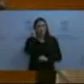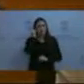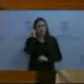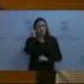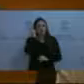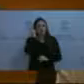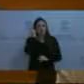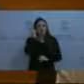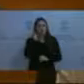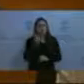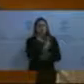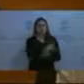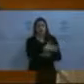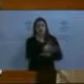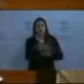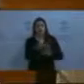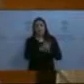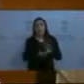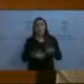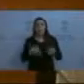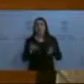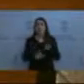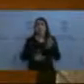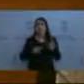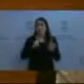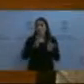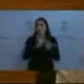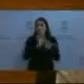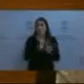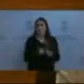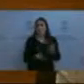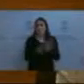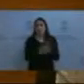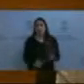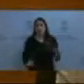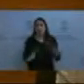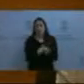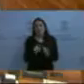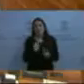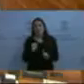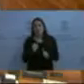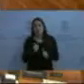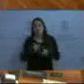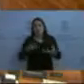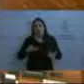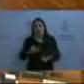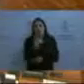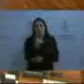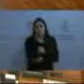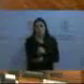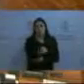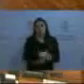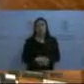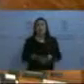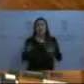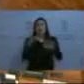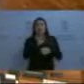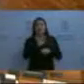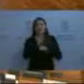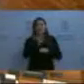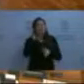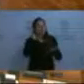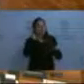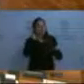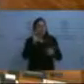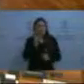medidas ha adoptado y va a llevar a cabo para reforzar la ley de dependencia? Muchas gracias. Gracias. Señora consejera, tiene la palabra.